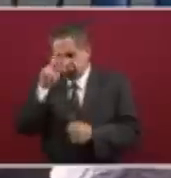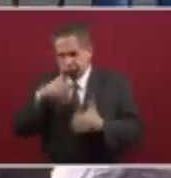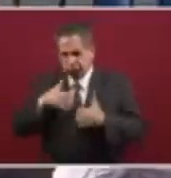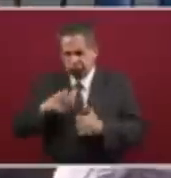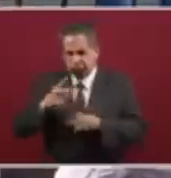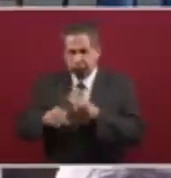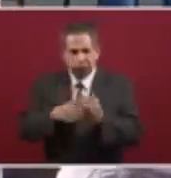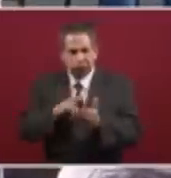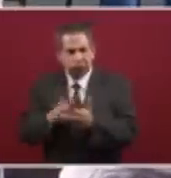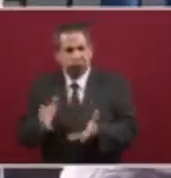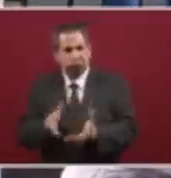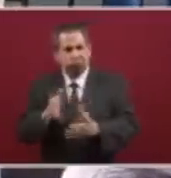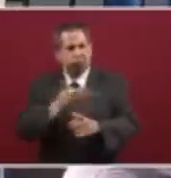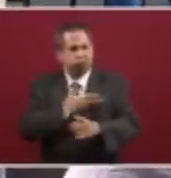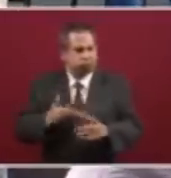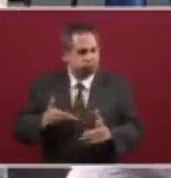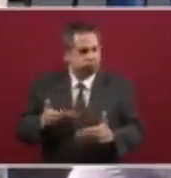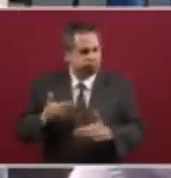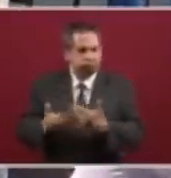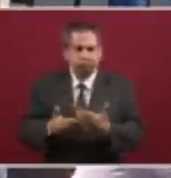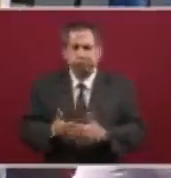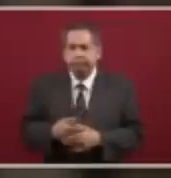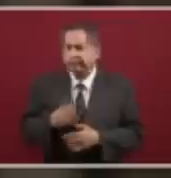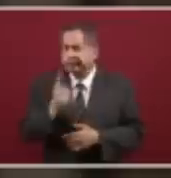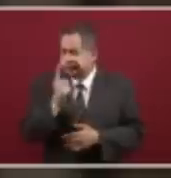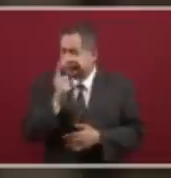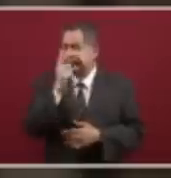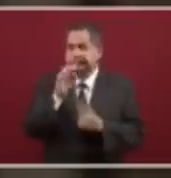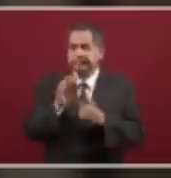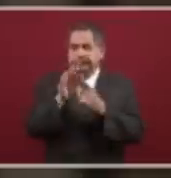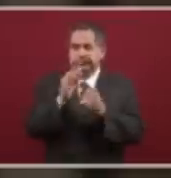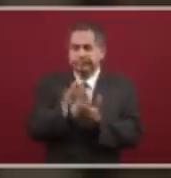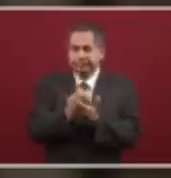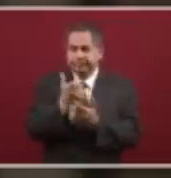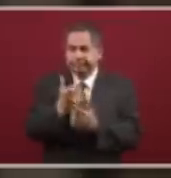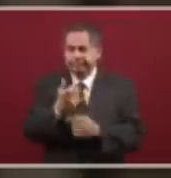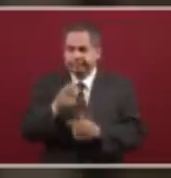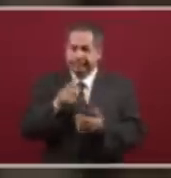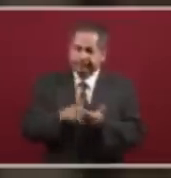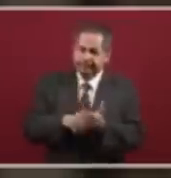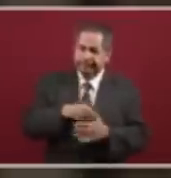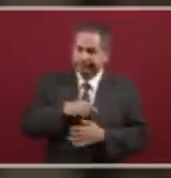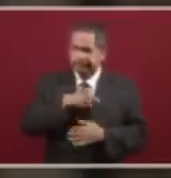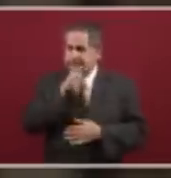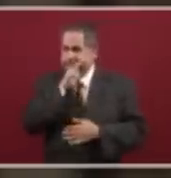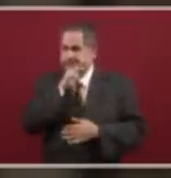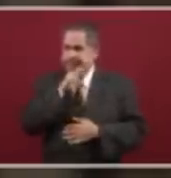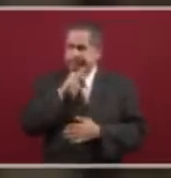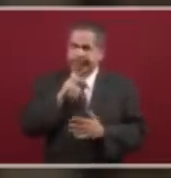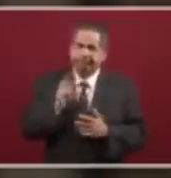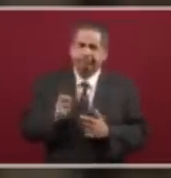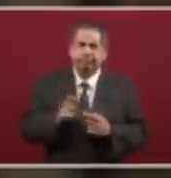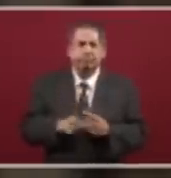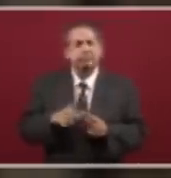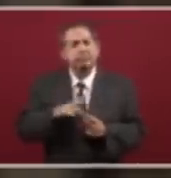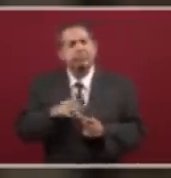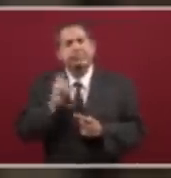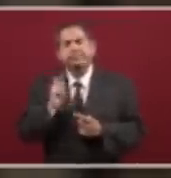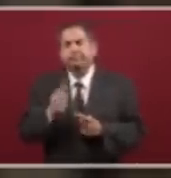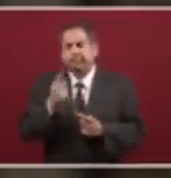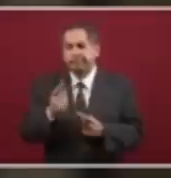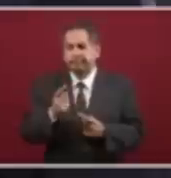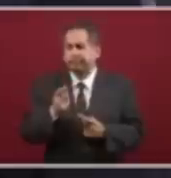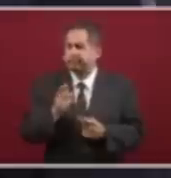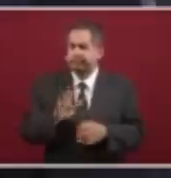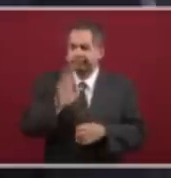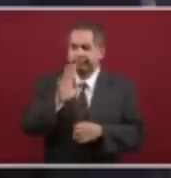la que está impulsando su presidencia y hay un detalle en la economía que nos tiene un tanto espantados y hay una